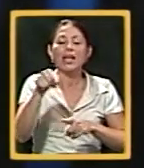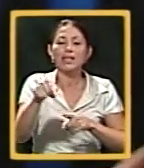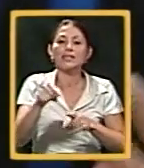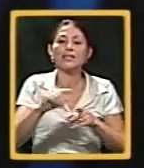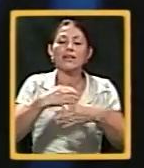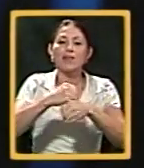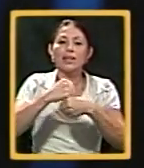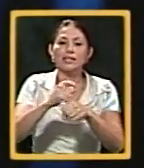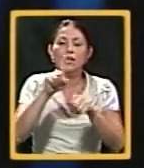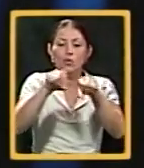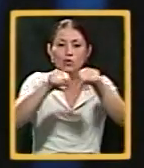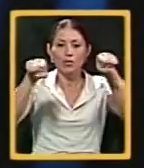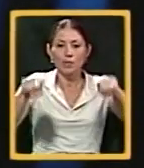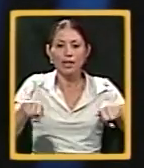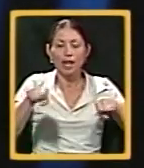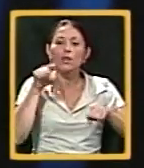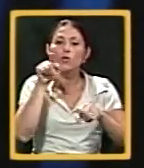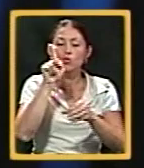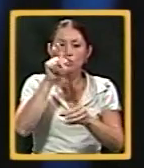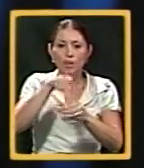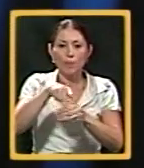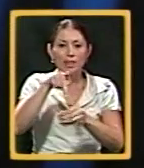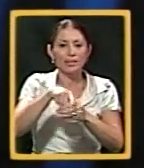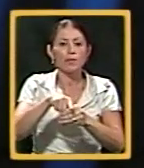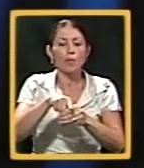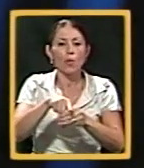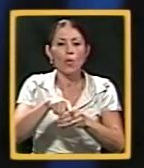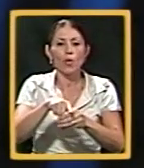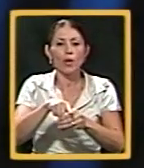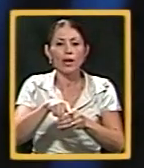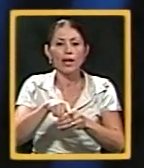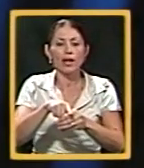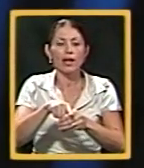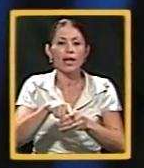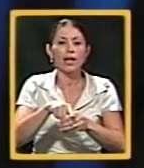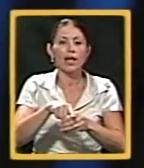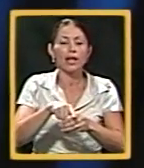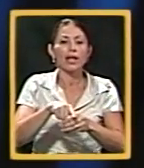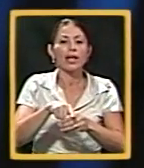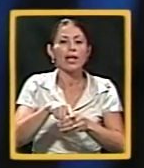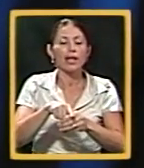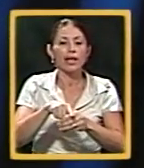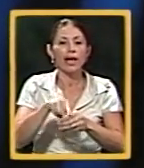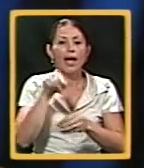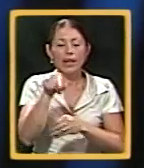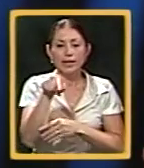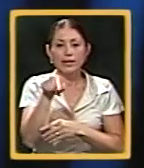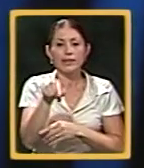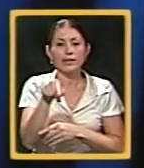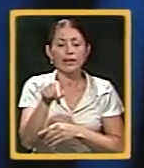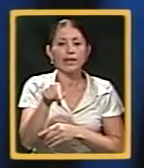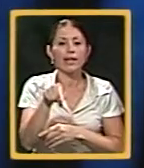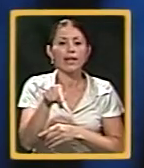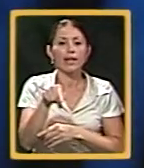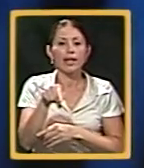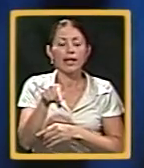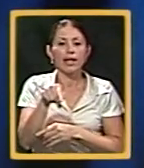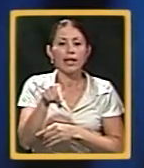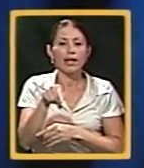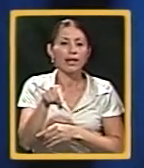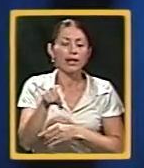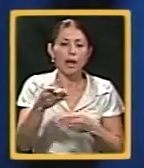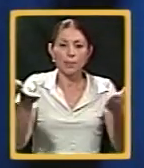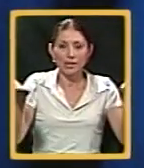realiza y usted participó de manera, si mi memoria no me engaña, en